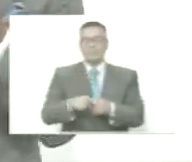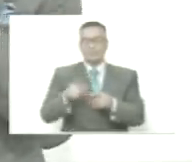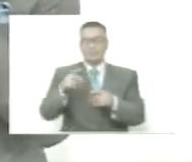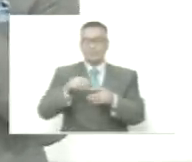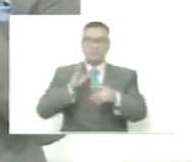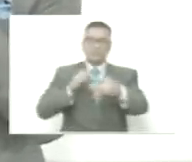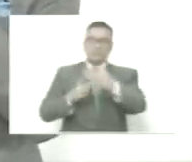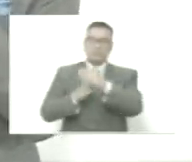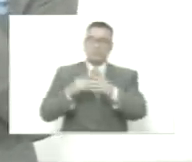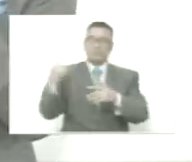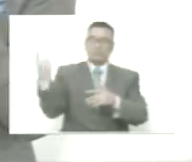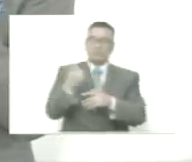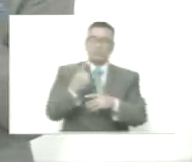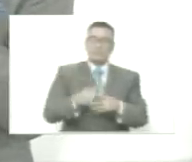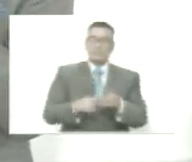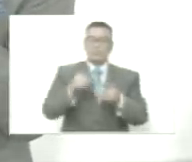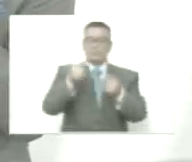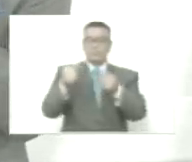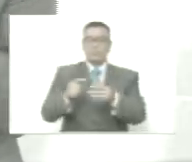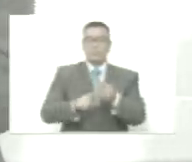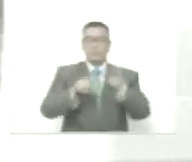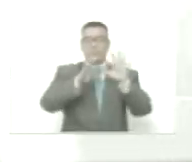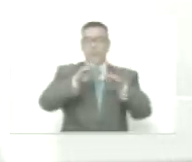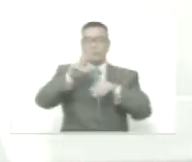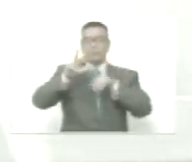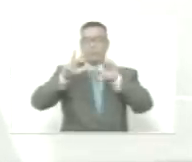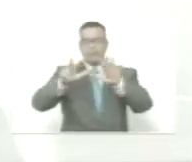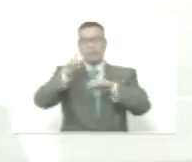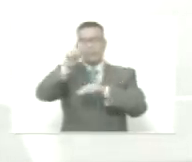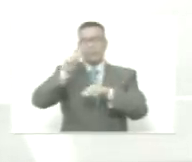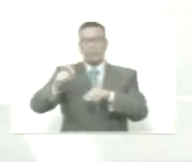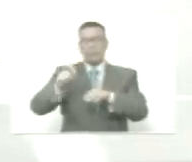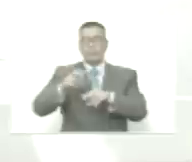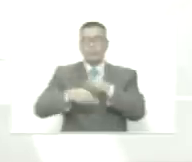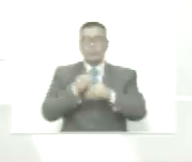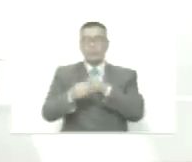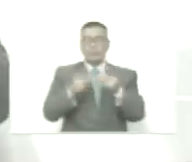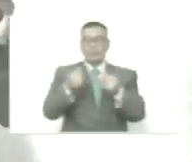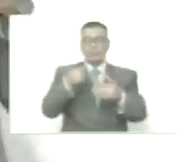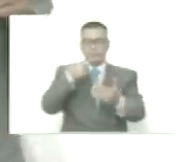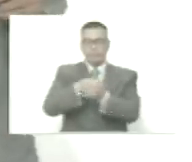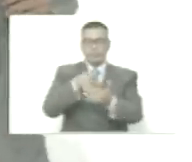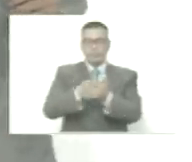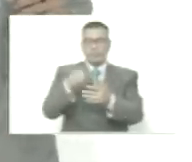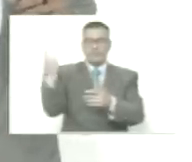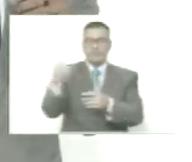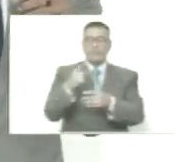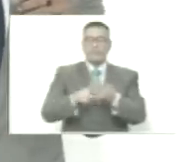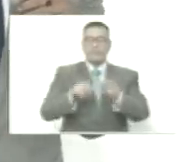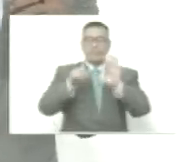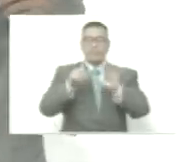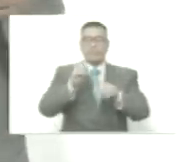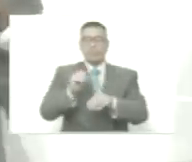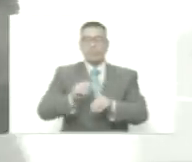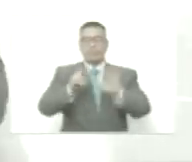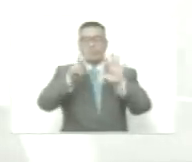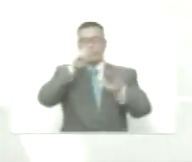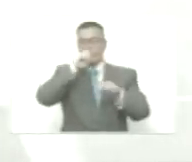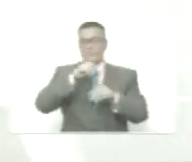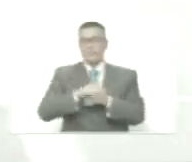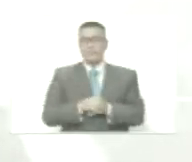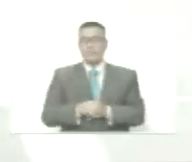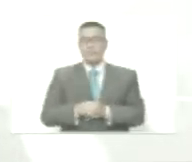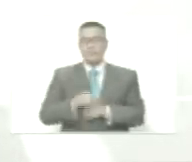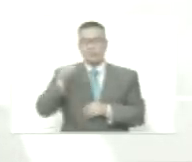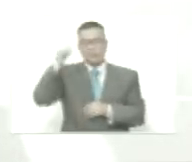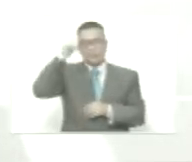ingresos en más del 98% de lo que era el ingreso hace escasamente 6 o 7 años,